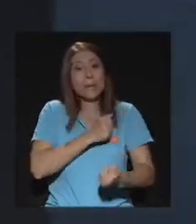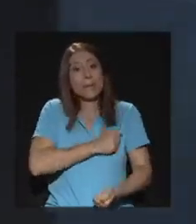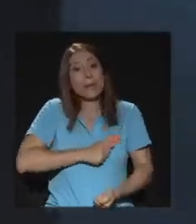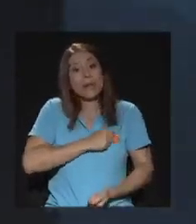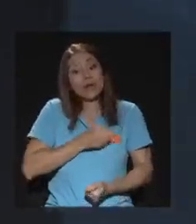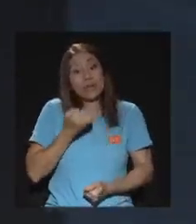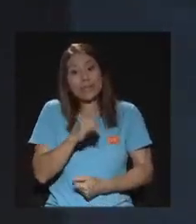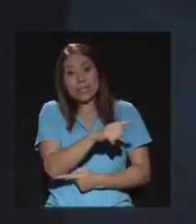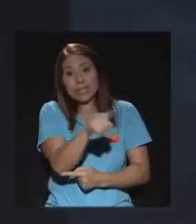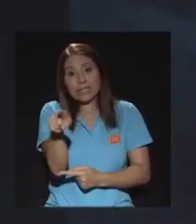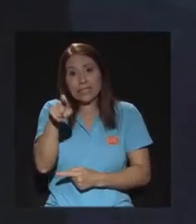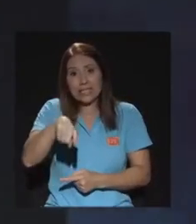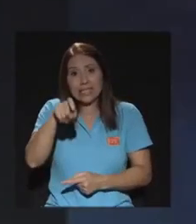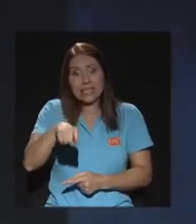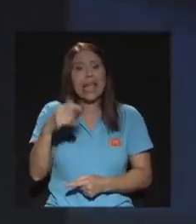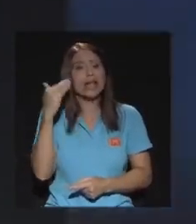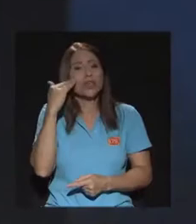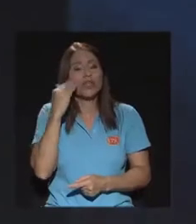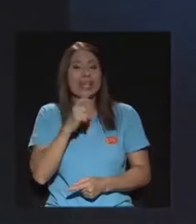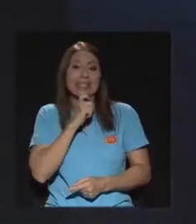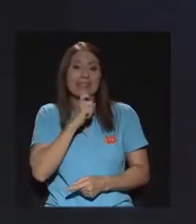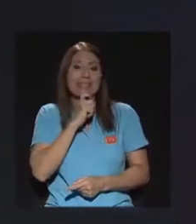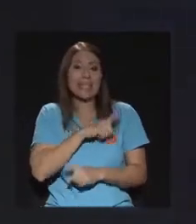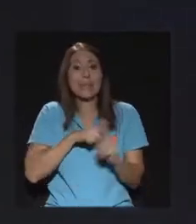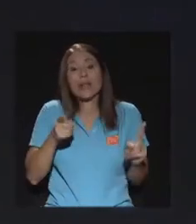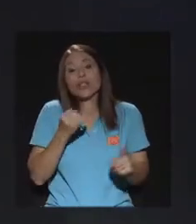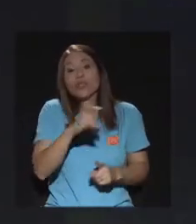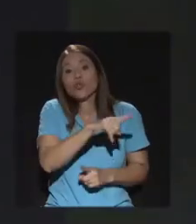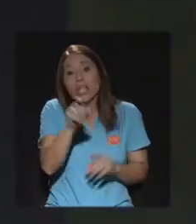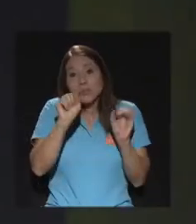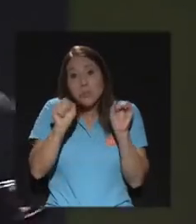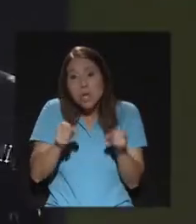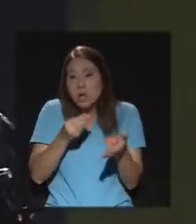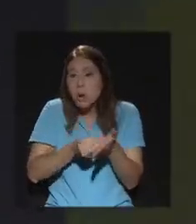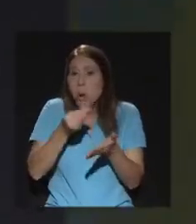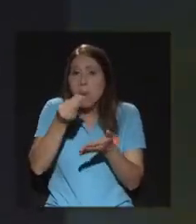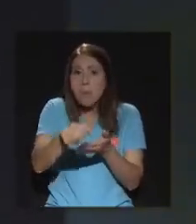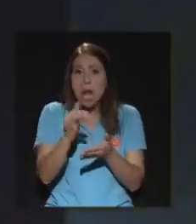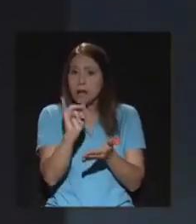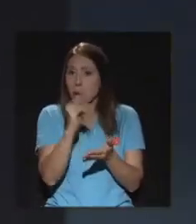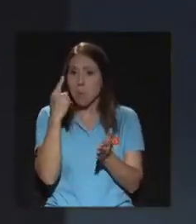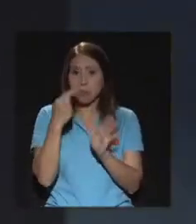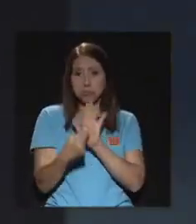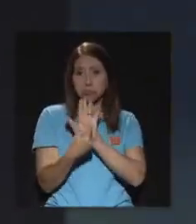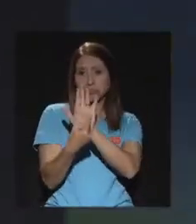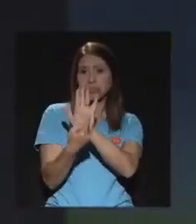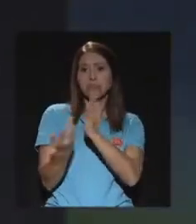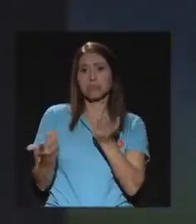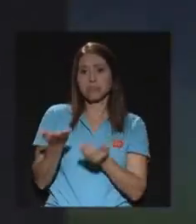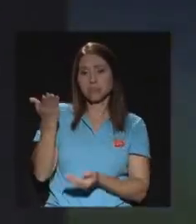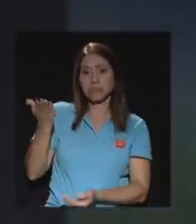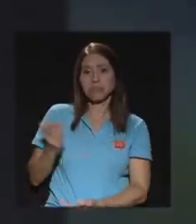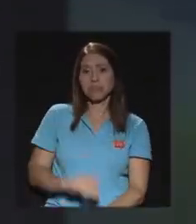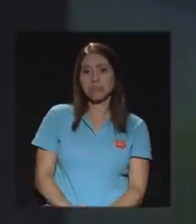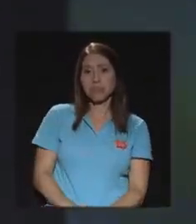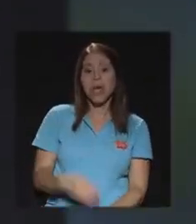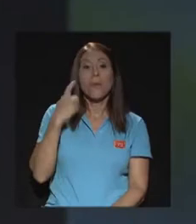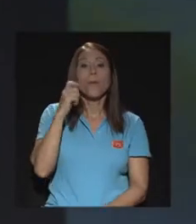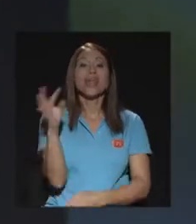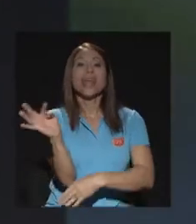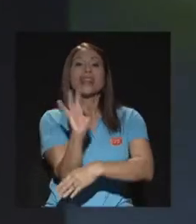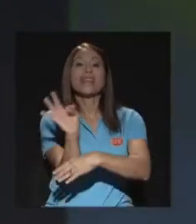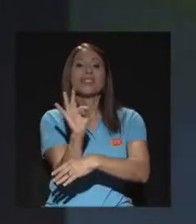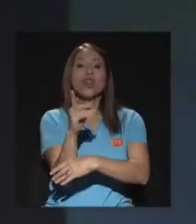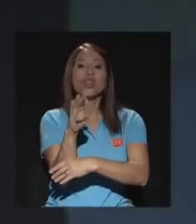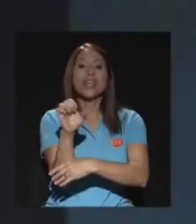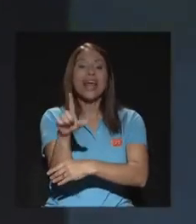sé que es medio molesto, comprarse una antenita en cualquier ferretería de este tipo, porque la televisión digital solo viene en